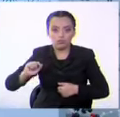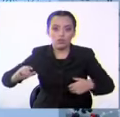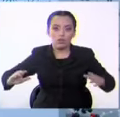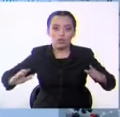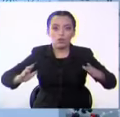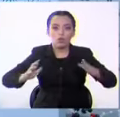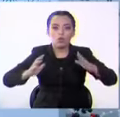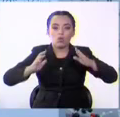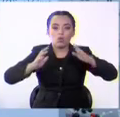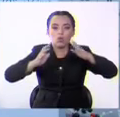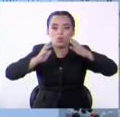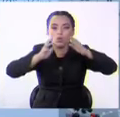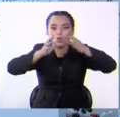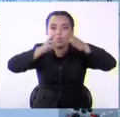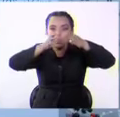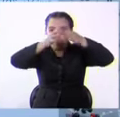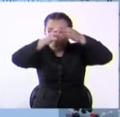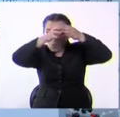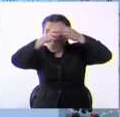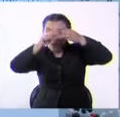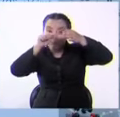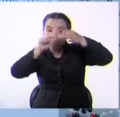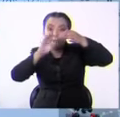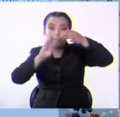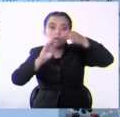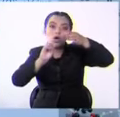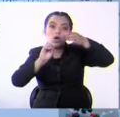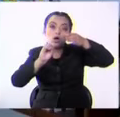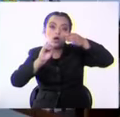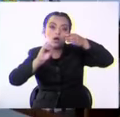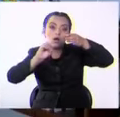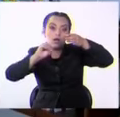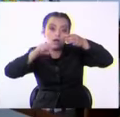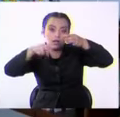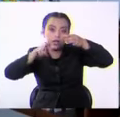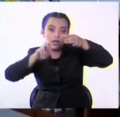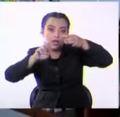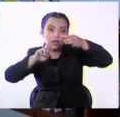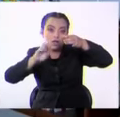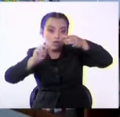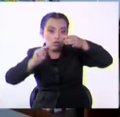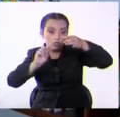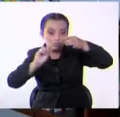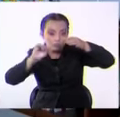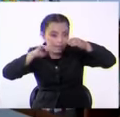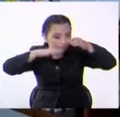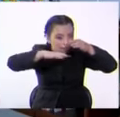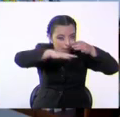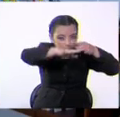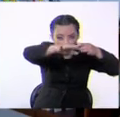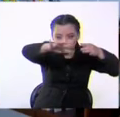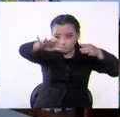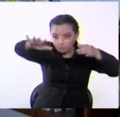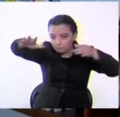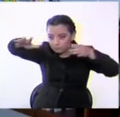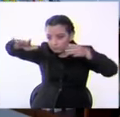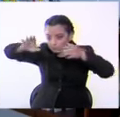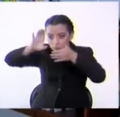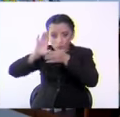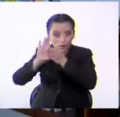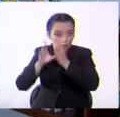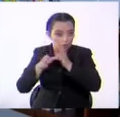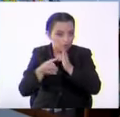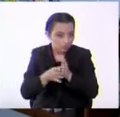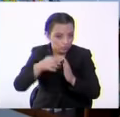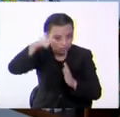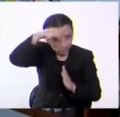Miramundo, etcétera, etcétera. Así, estos paisajes, las diferentes culturas los internan y, por